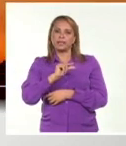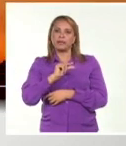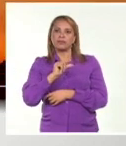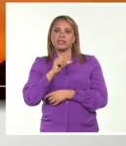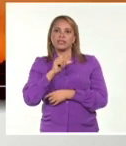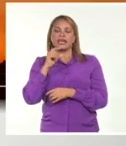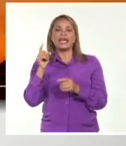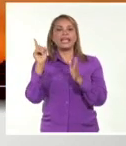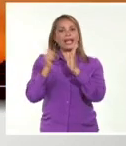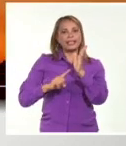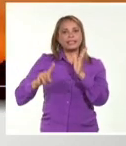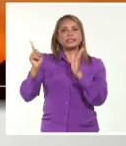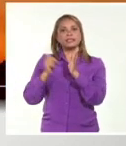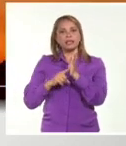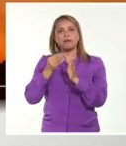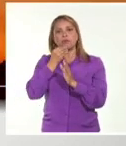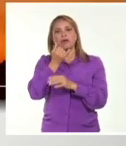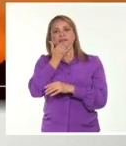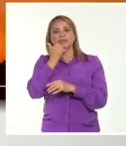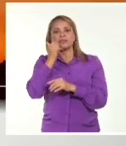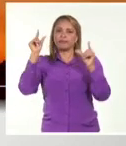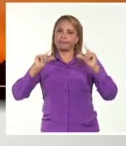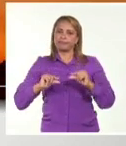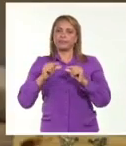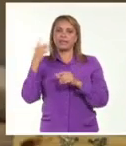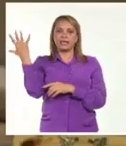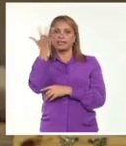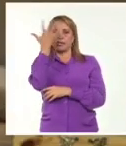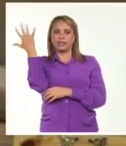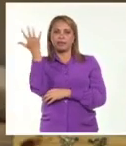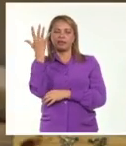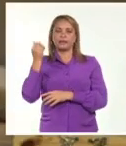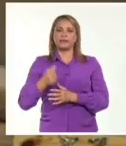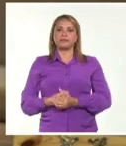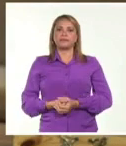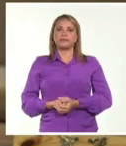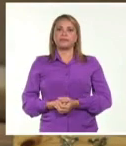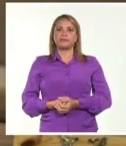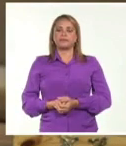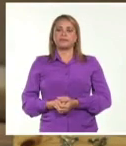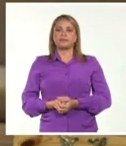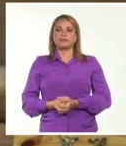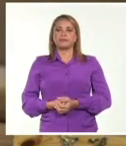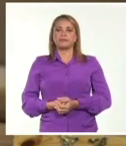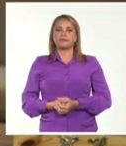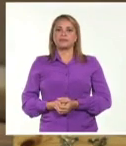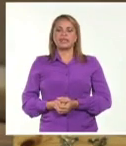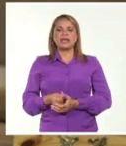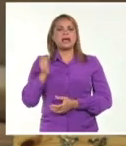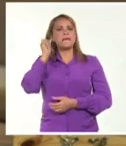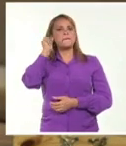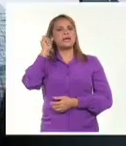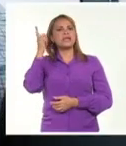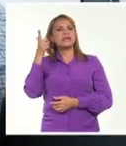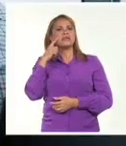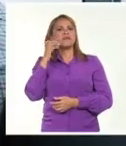eléctrica e impacto reducido en las operaciones satelitales. Entonces, ¿qué experiencias podemos aprovechar para el